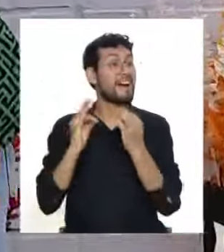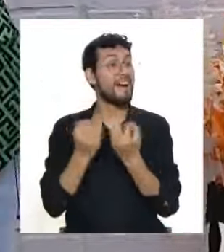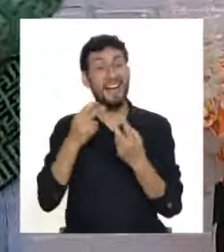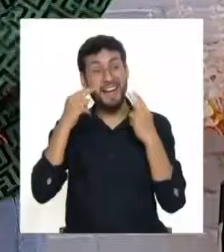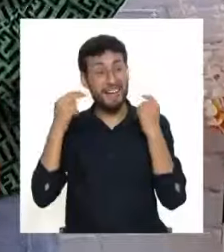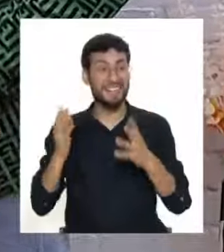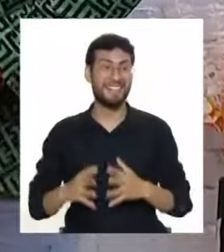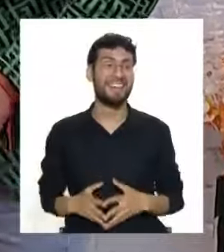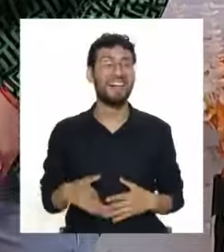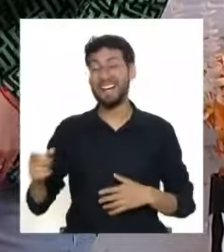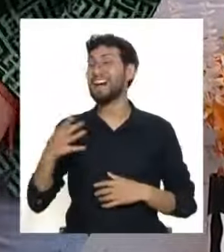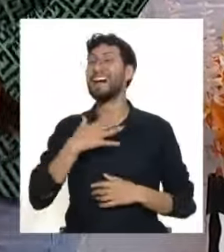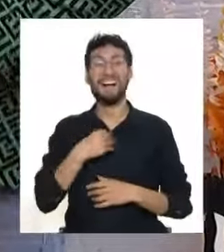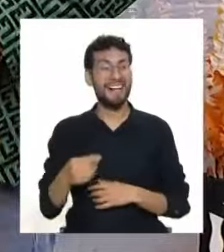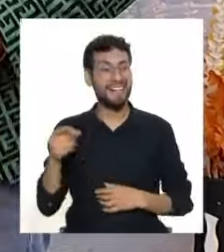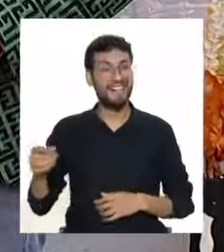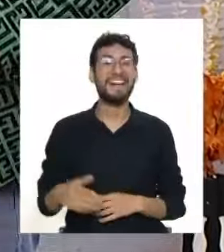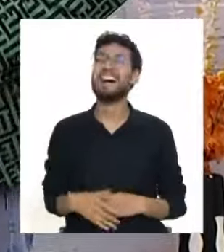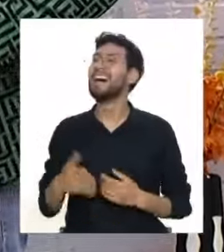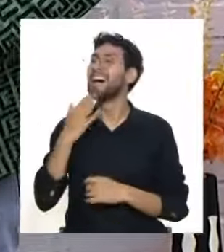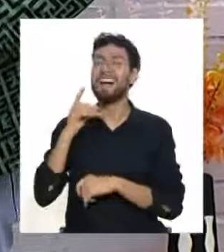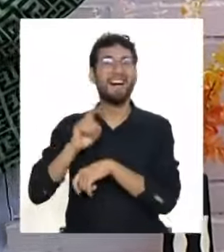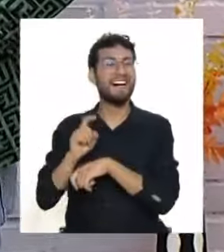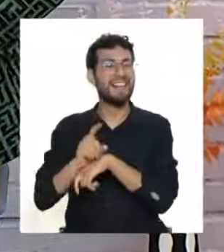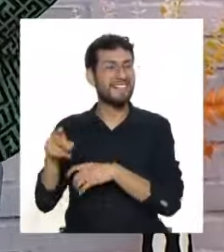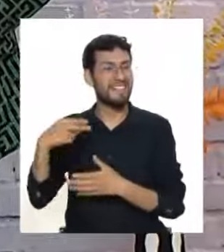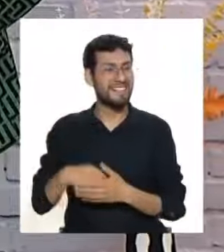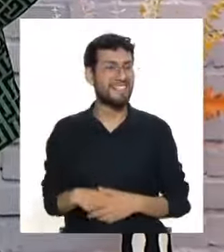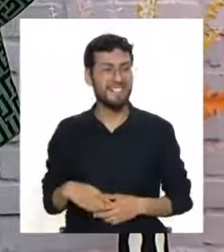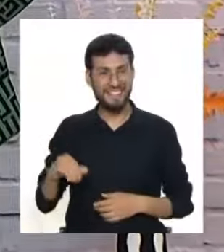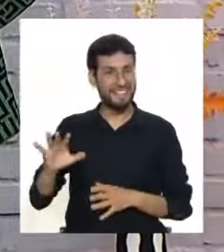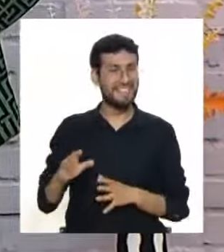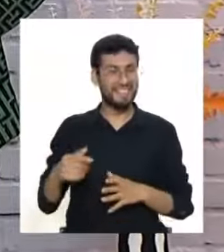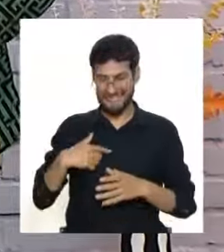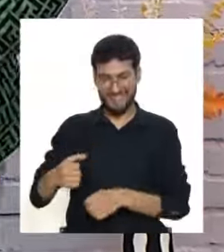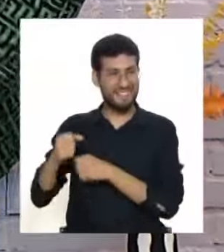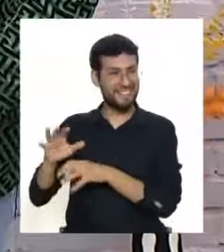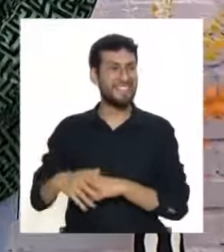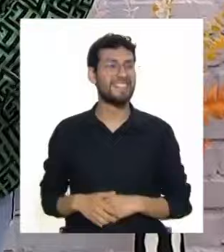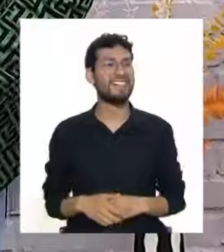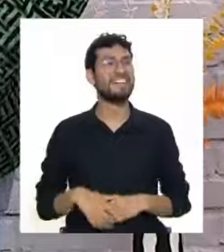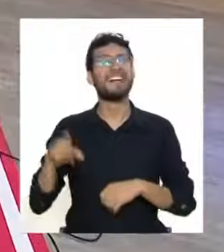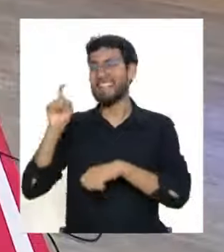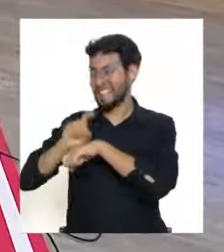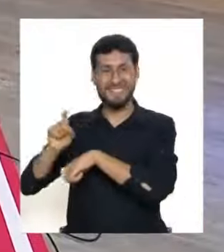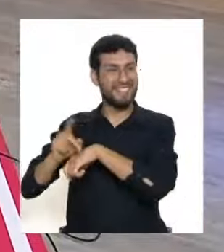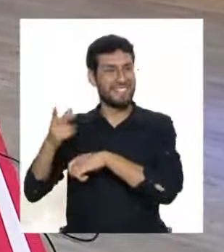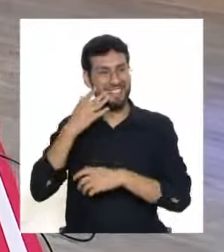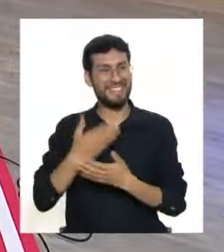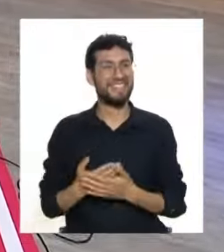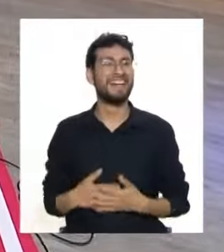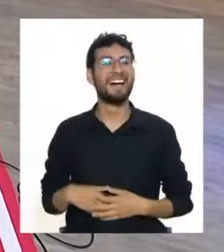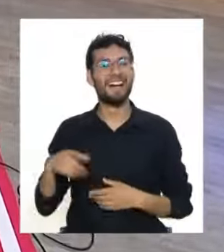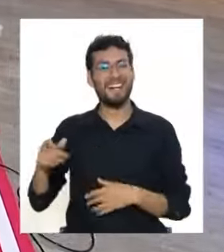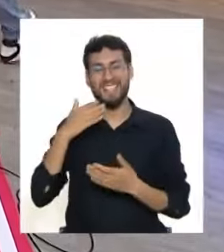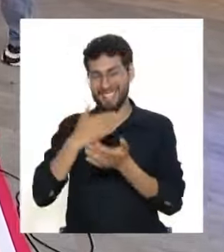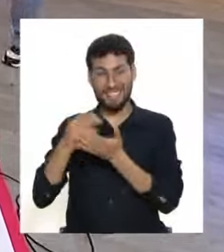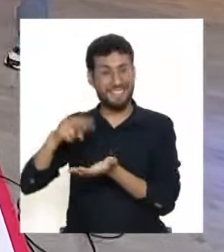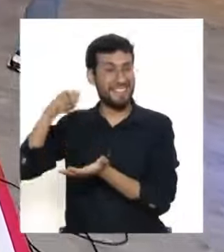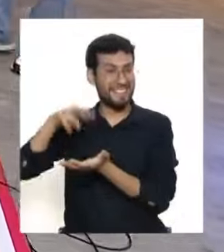de la selva. Y le encanta... ¿Quién le enseña a dar unos pasos? Muévete. No, tranquilo. Yo te lo agarro. Papi, enséñale, por favor. Él salta muy